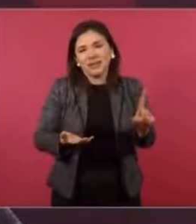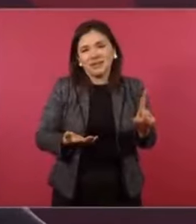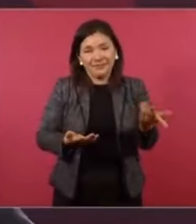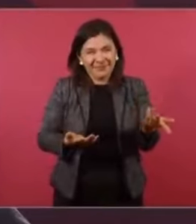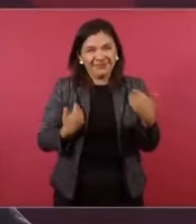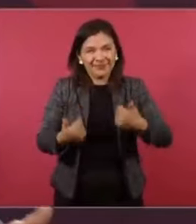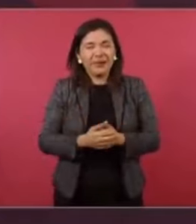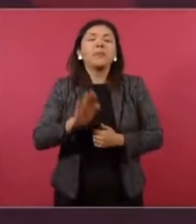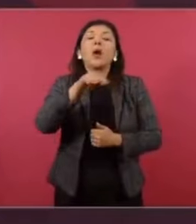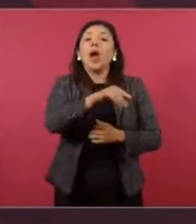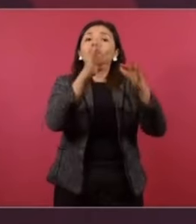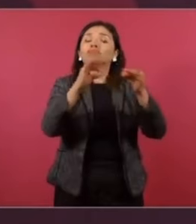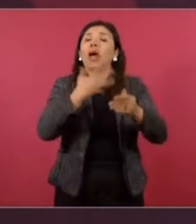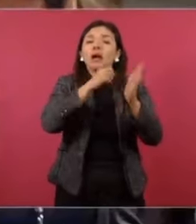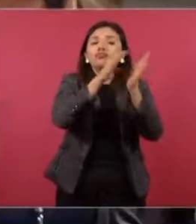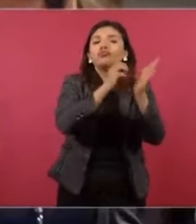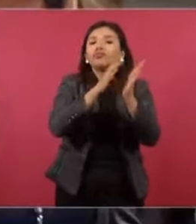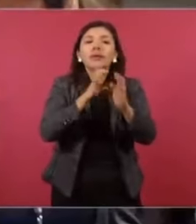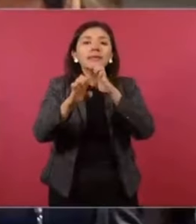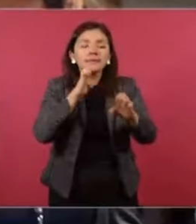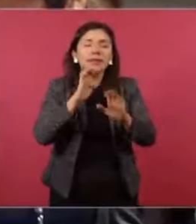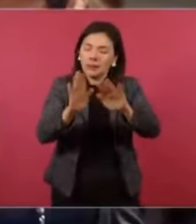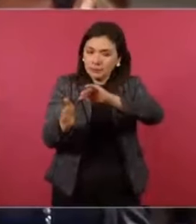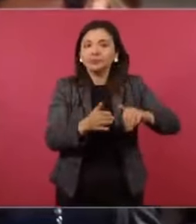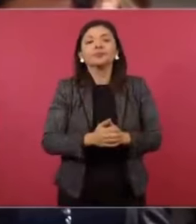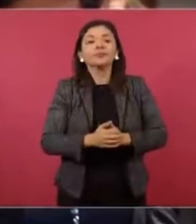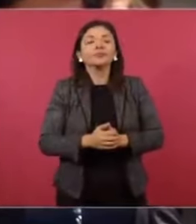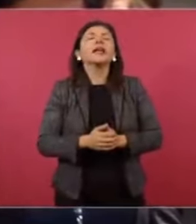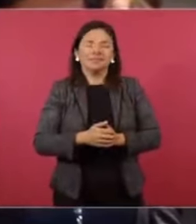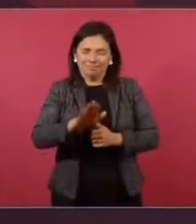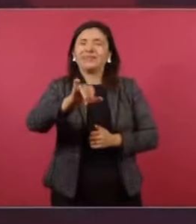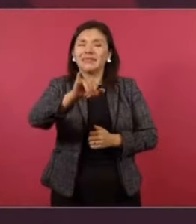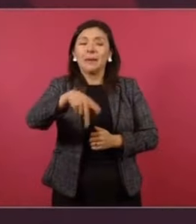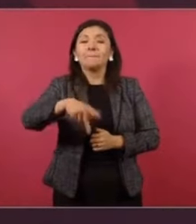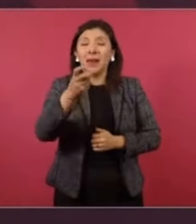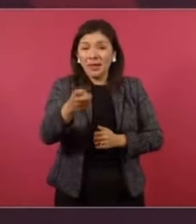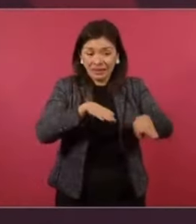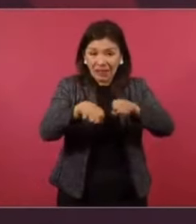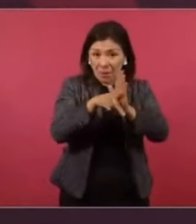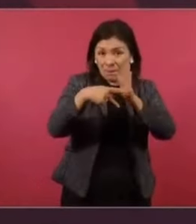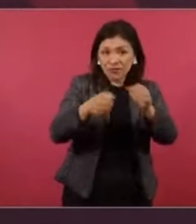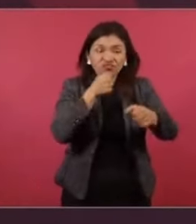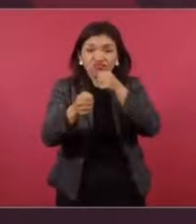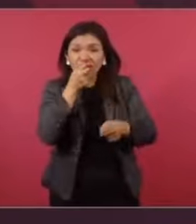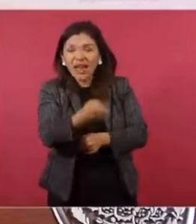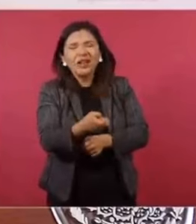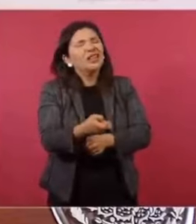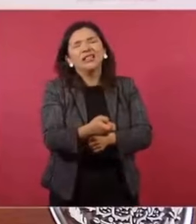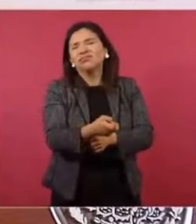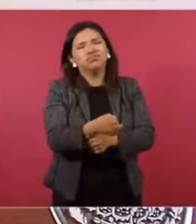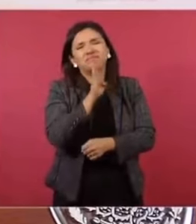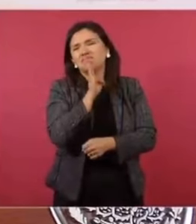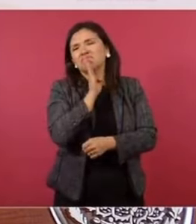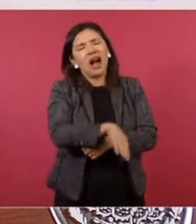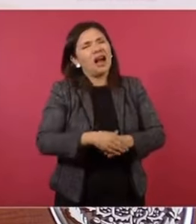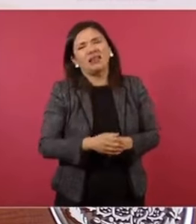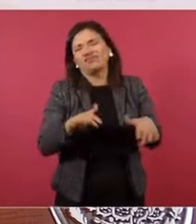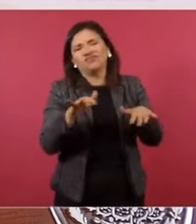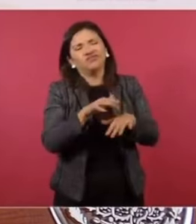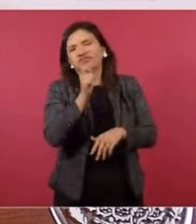sea sí lo que ellas pone son entrevistas tengo entendido presidente pero mire eh una cosa sí pero el ese periodismo es nefasto